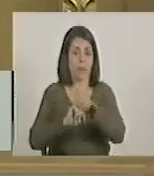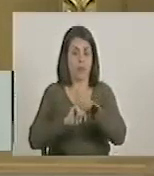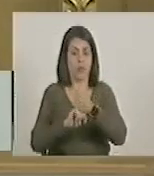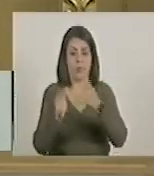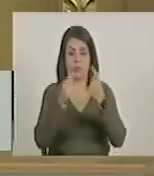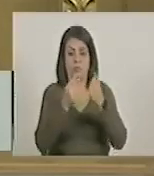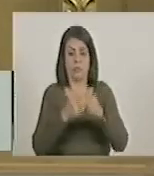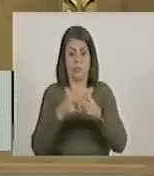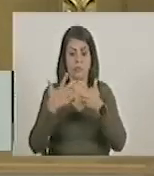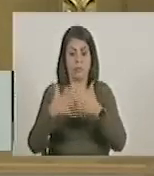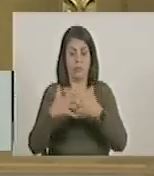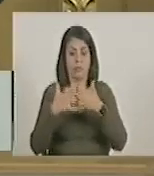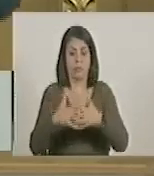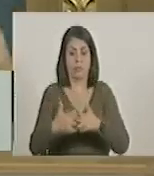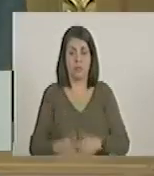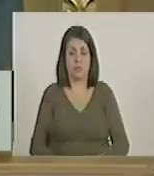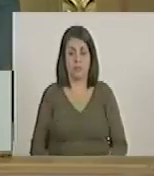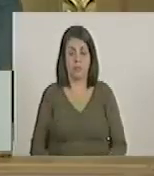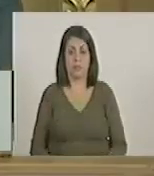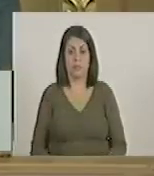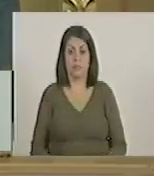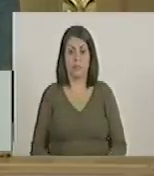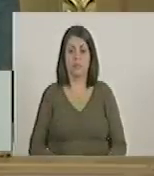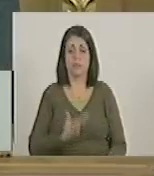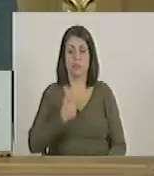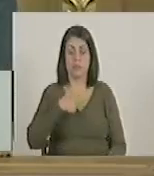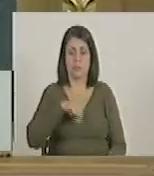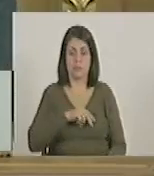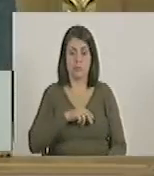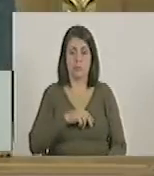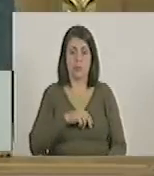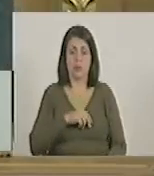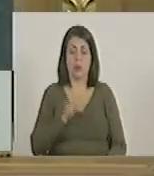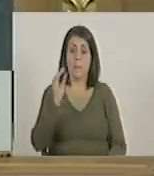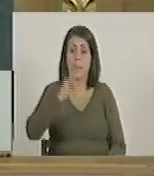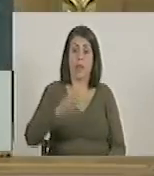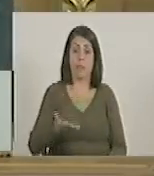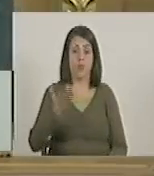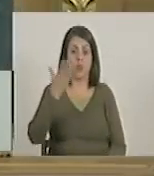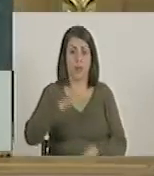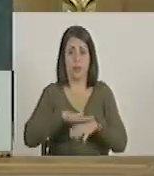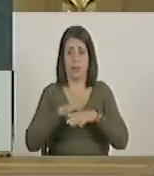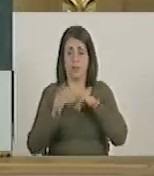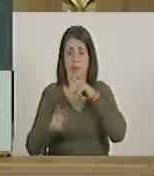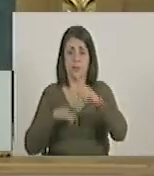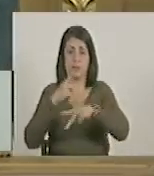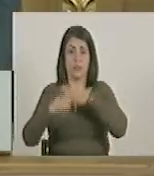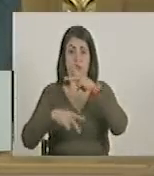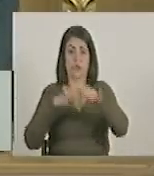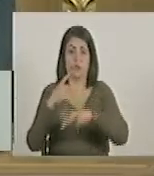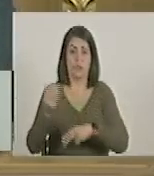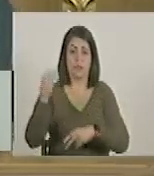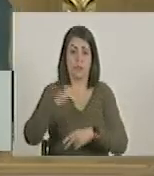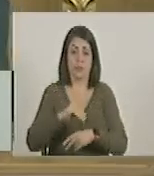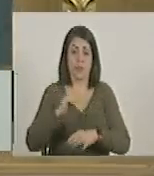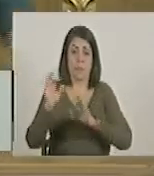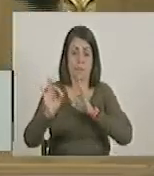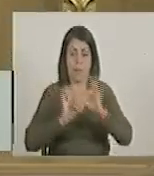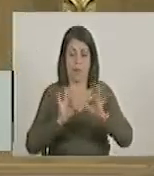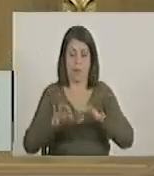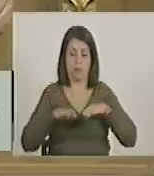economía industrializada, tengamos nosotros un componente muy importante de productos